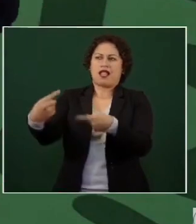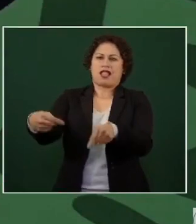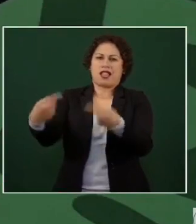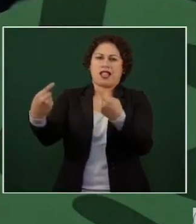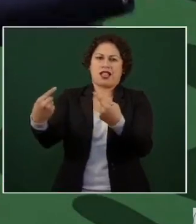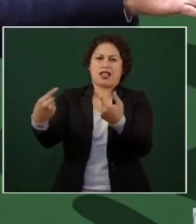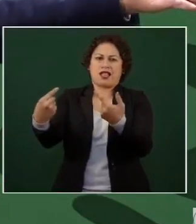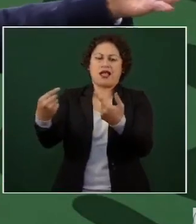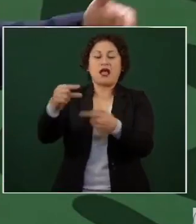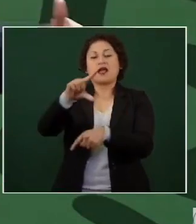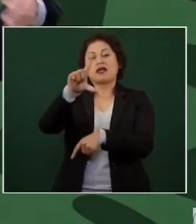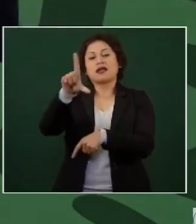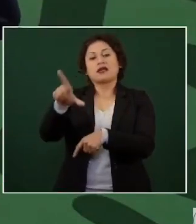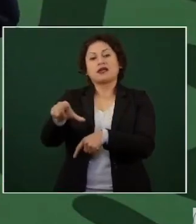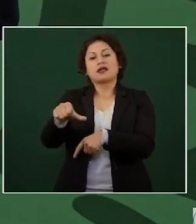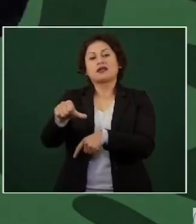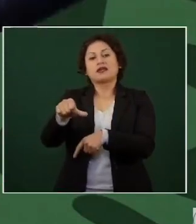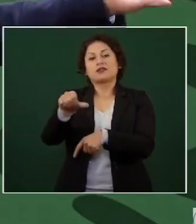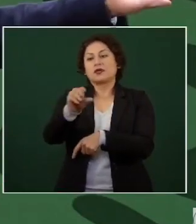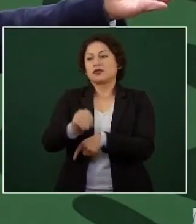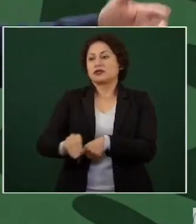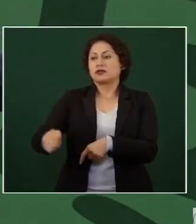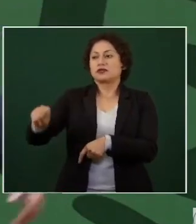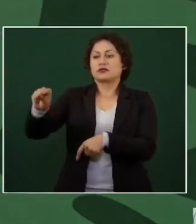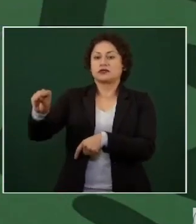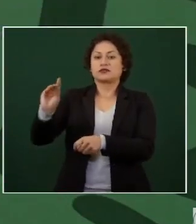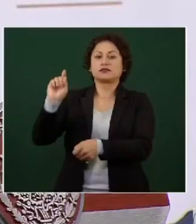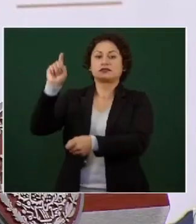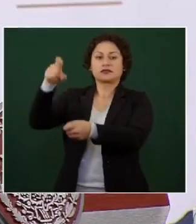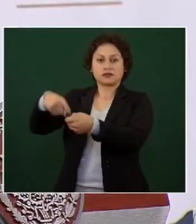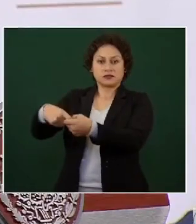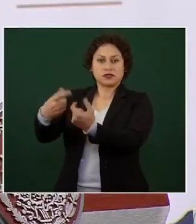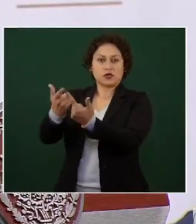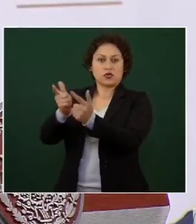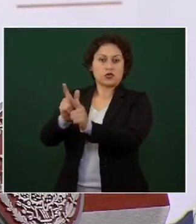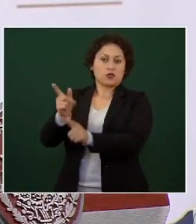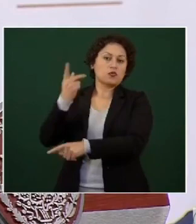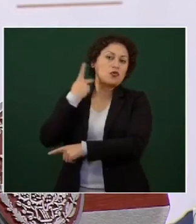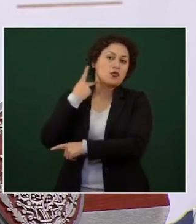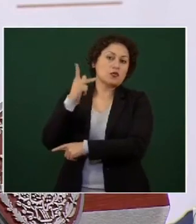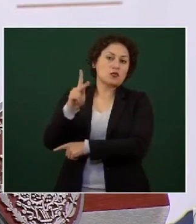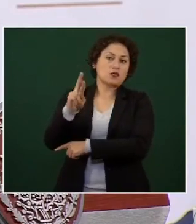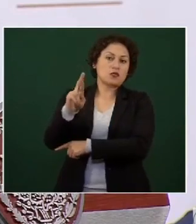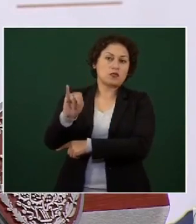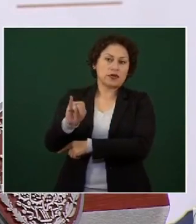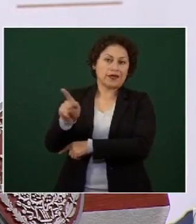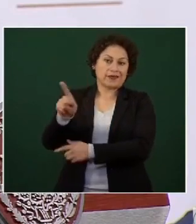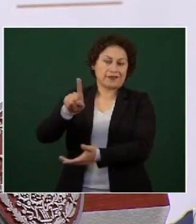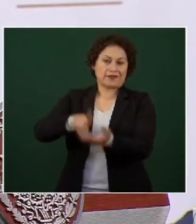se haya ido de delegado del PRI a Ecatepec